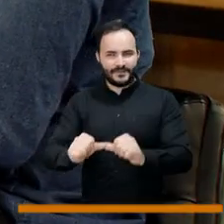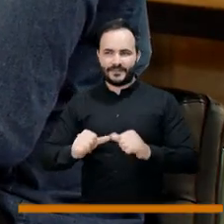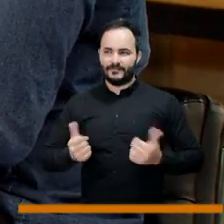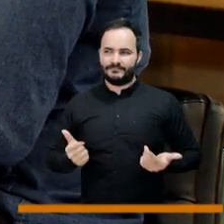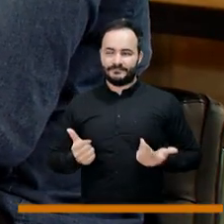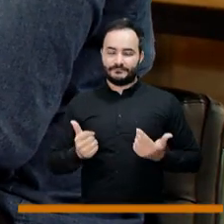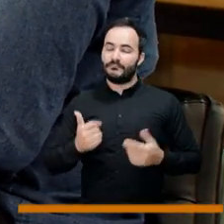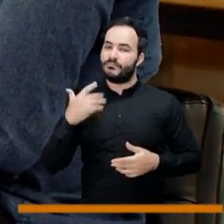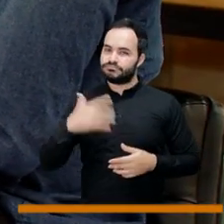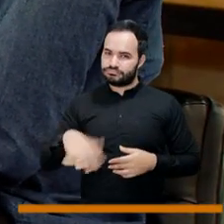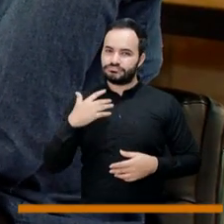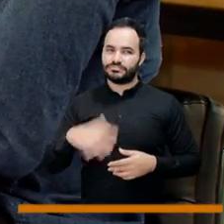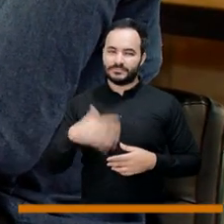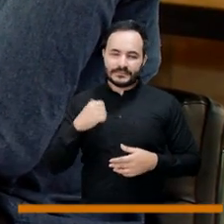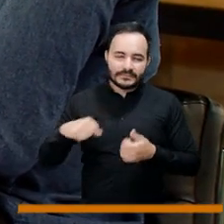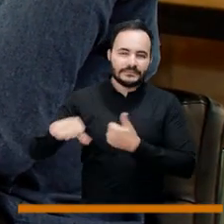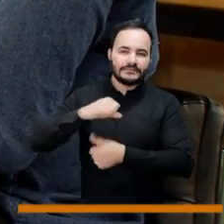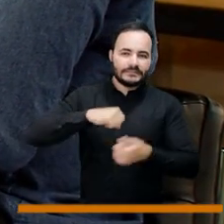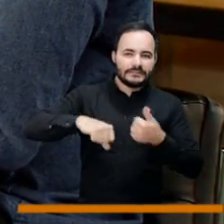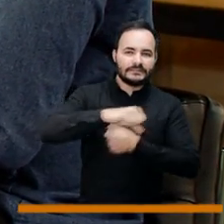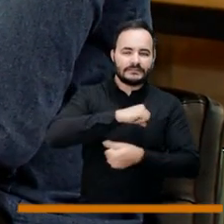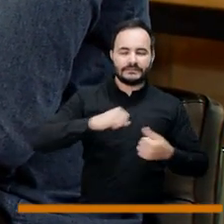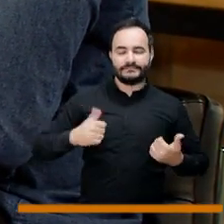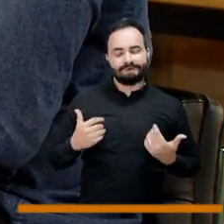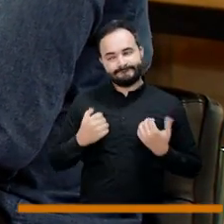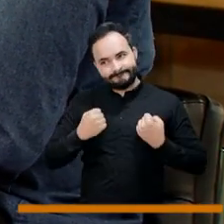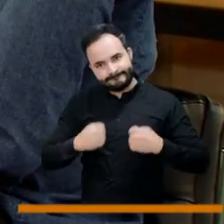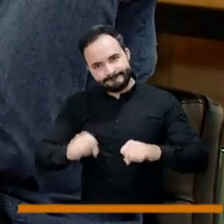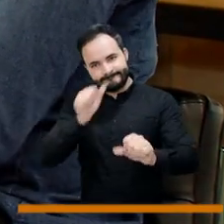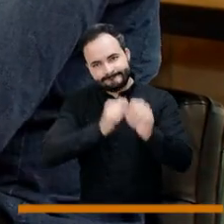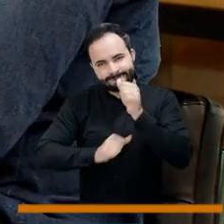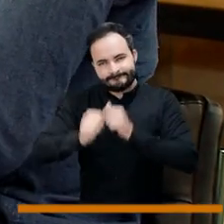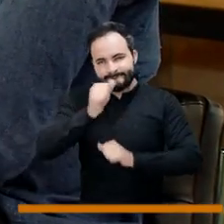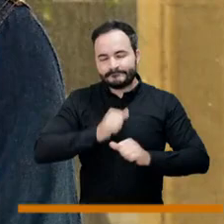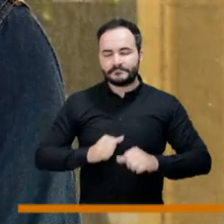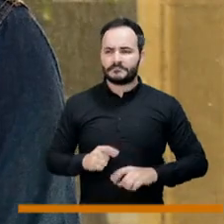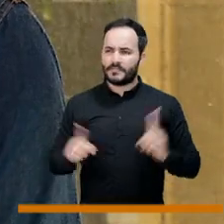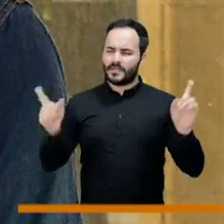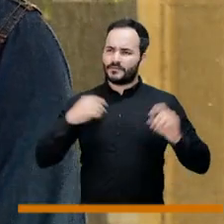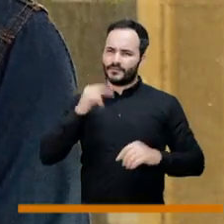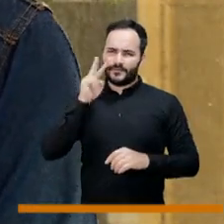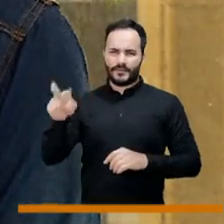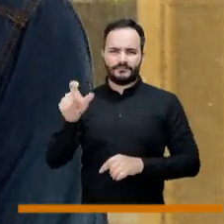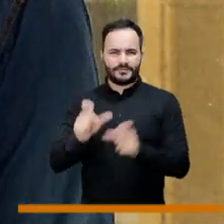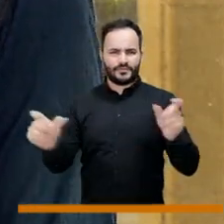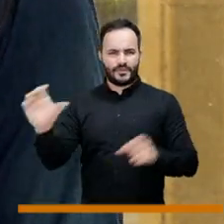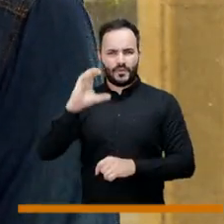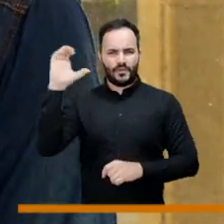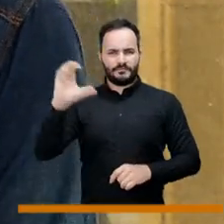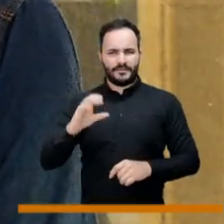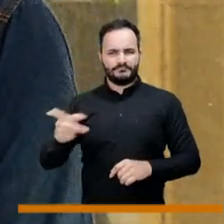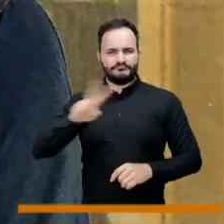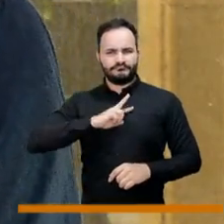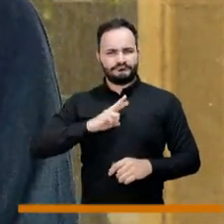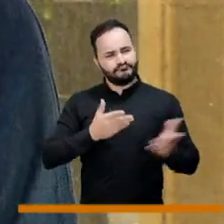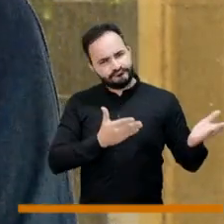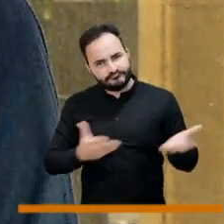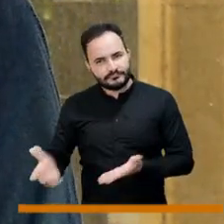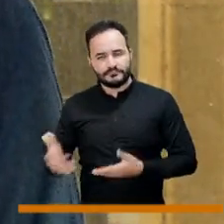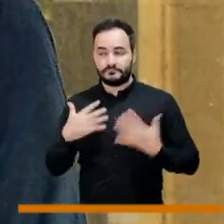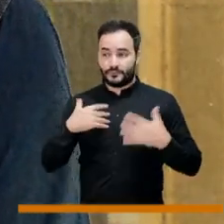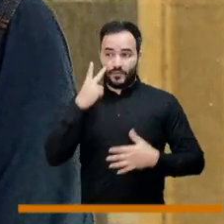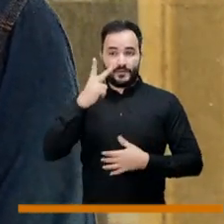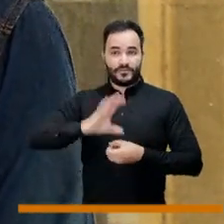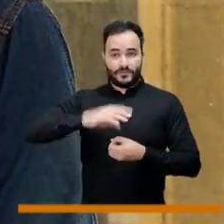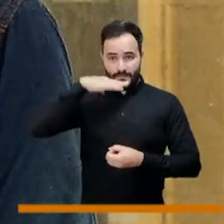tedioso, pero siempre ha sido grato el recibimiento de las personas en Colombia. En Medellín como tal hay